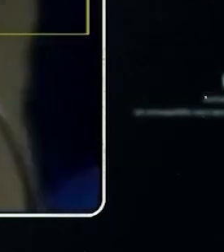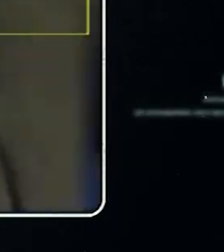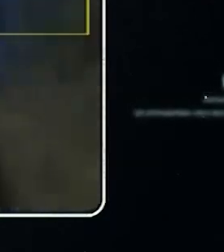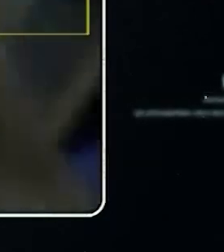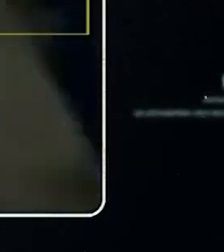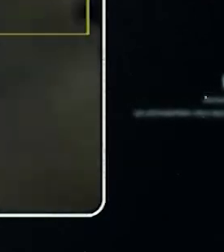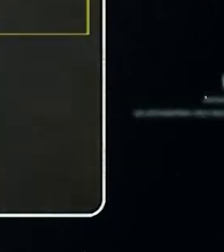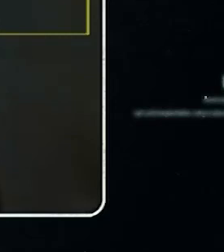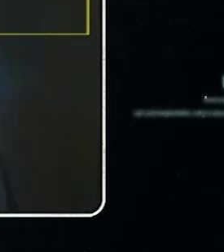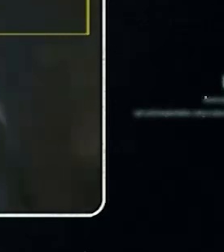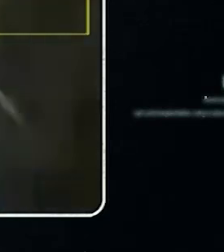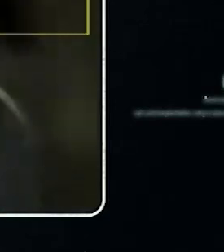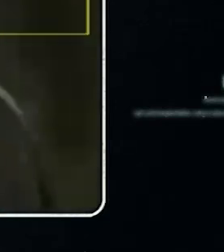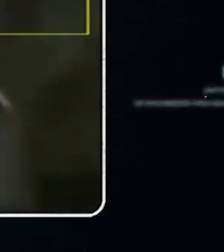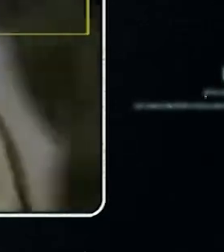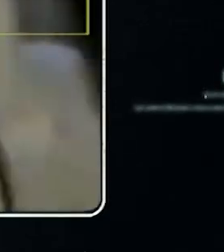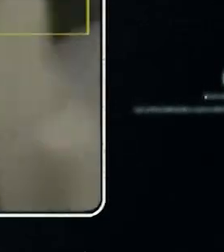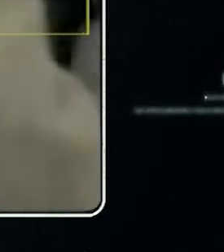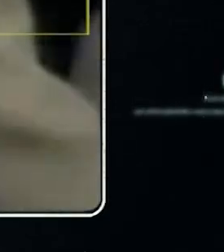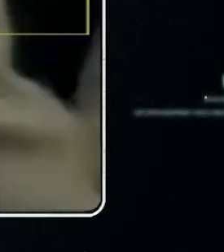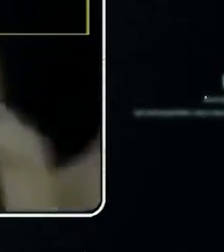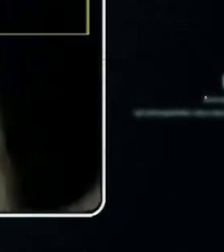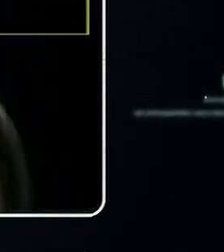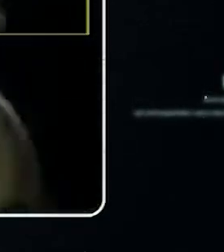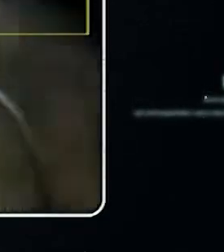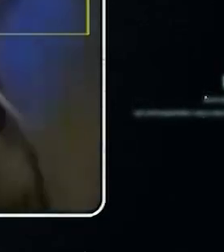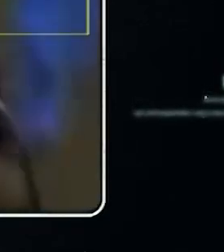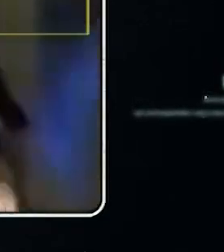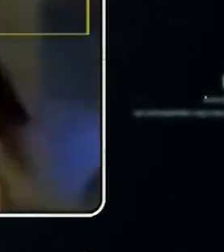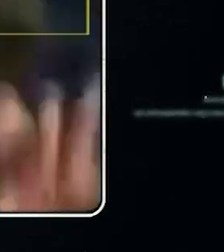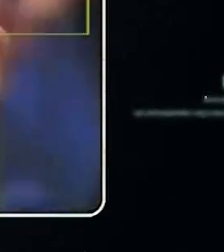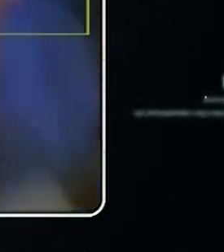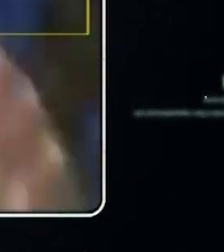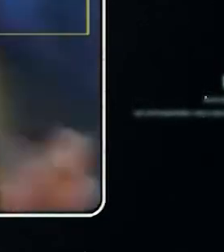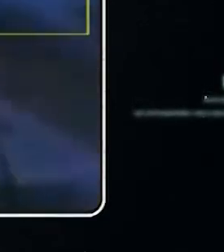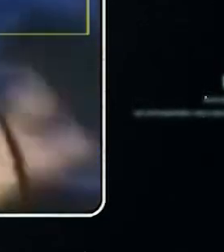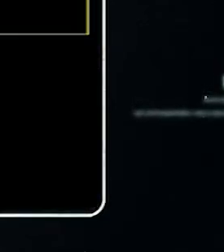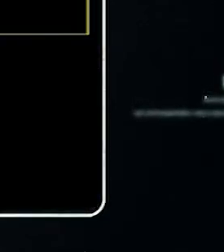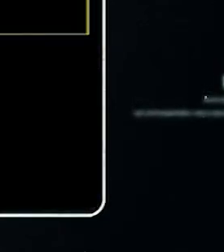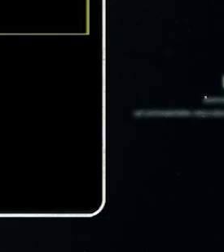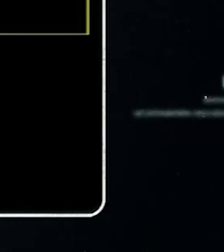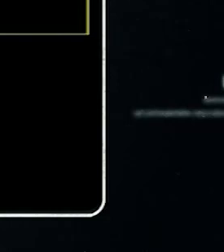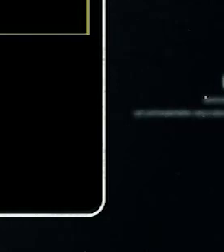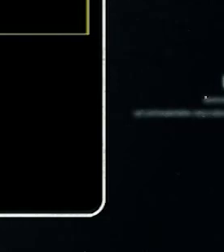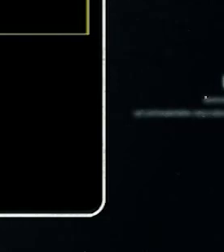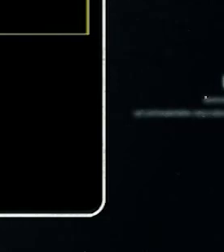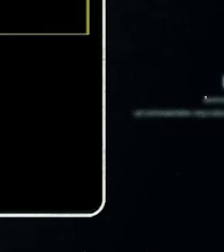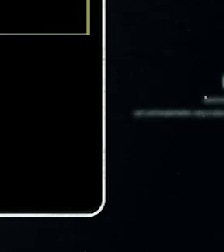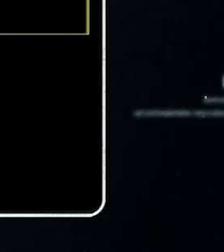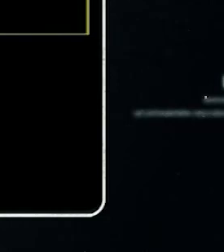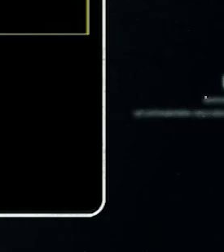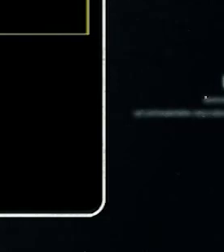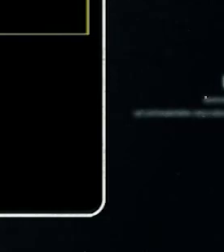andan diciendo incluso la que el niño tiene inteligencia que puede inteligenciar un guril pero no parece que